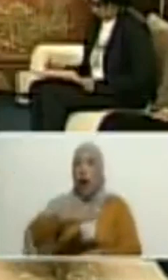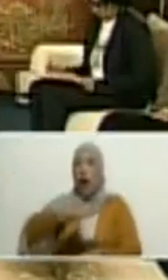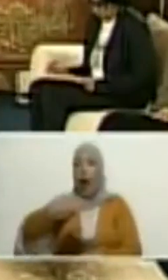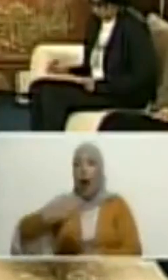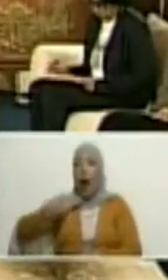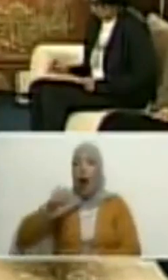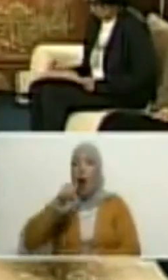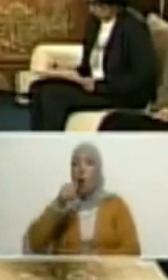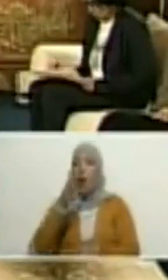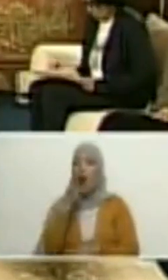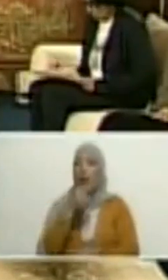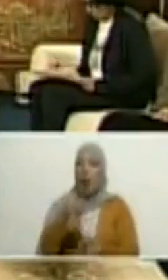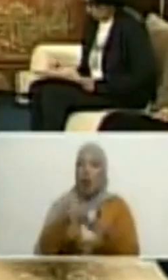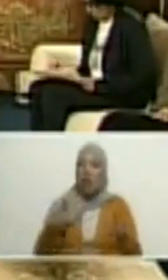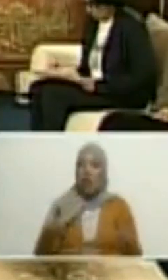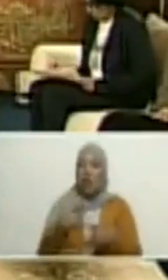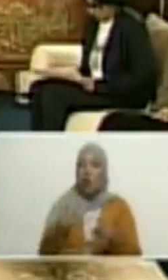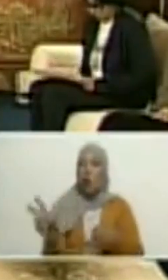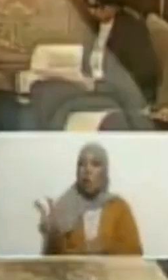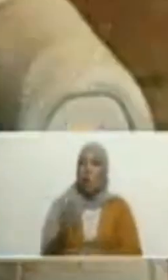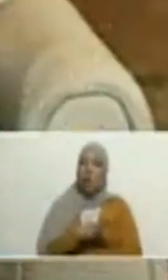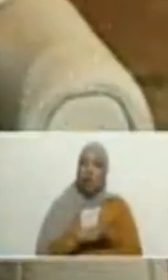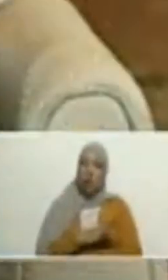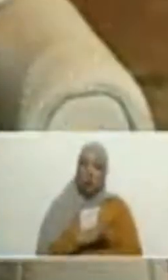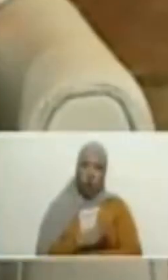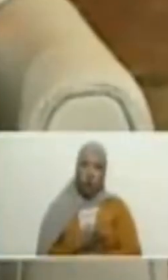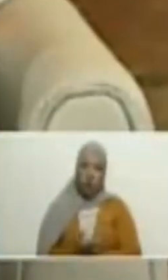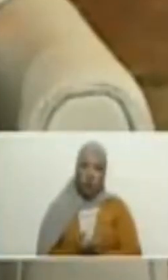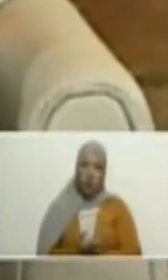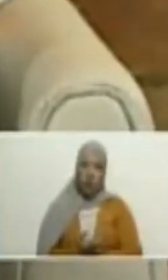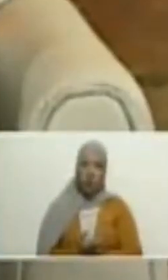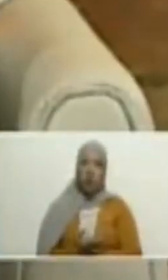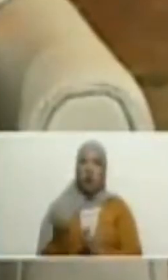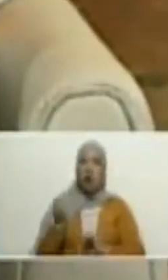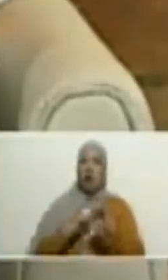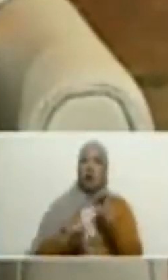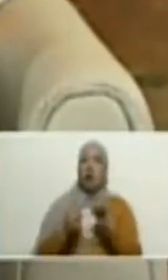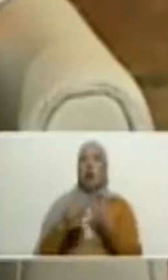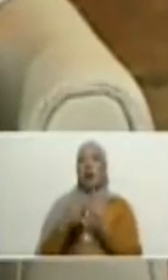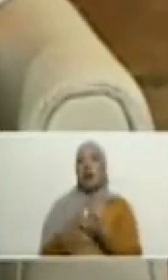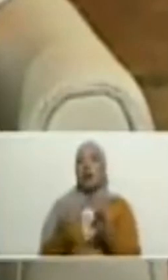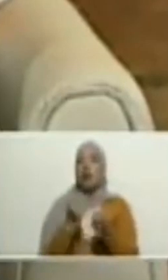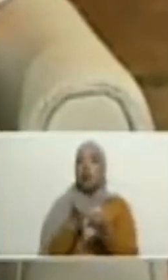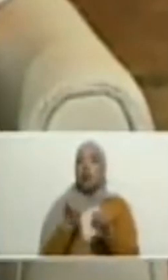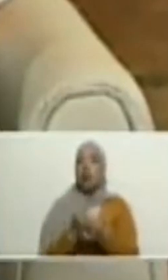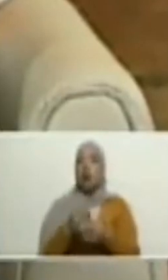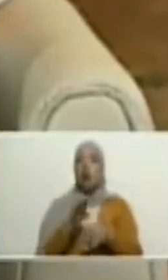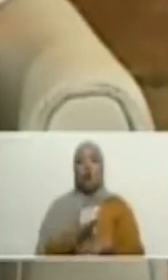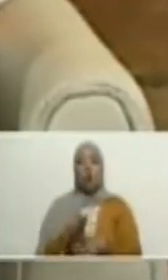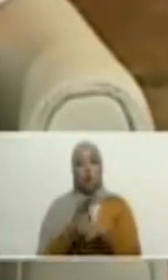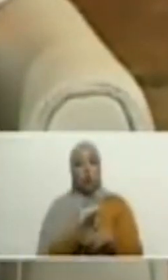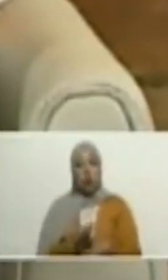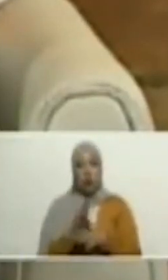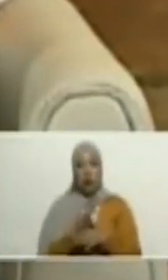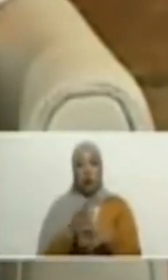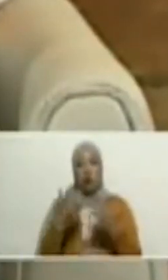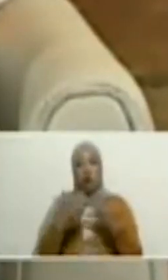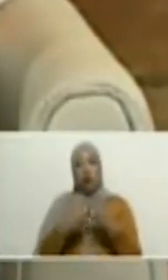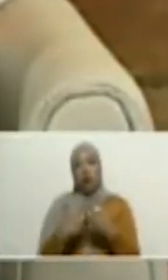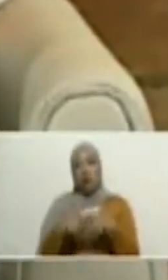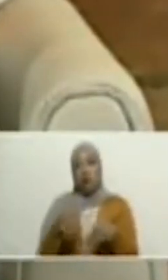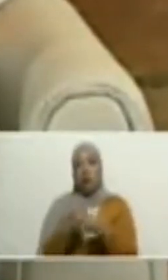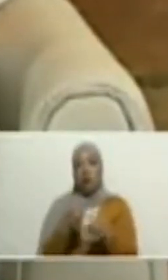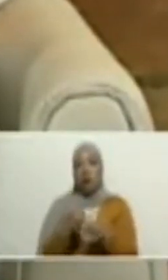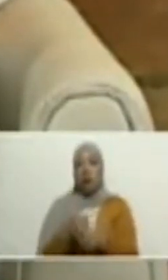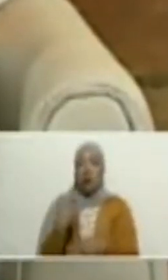están delimitadas, y también se establece la defensa de los bienes y la propiedad de la empresa Citgo